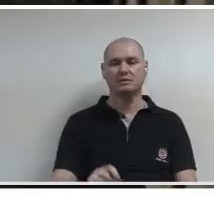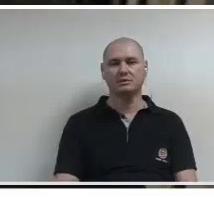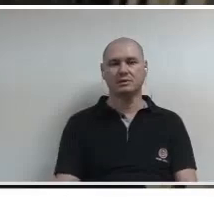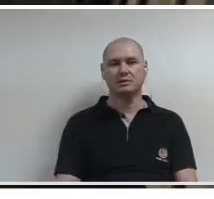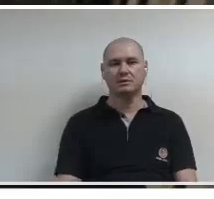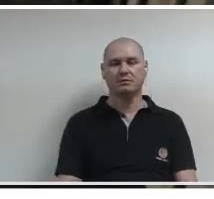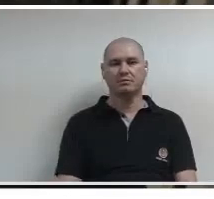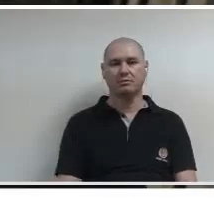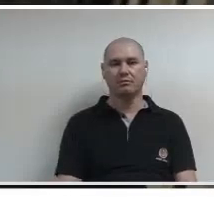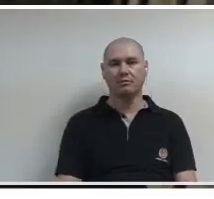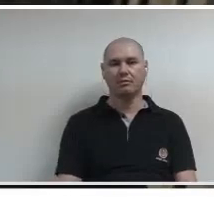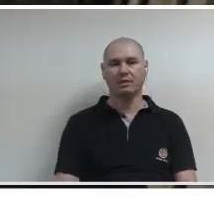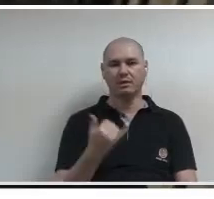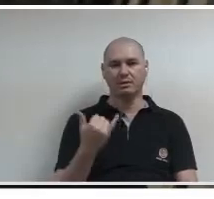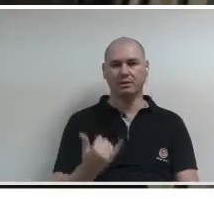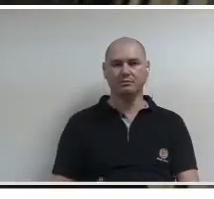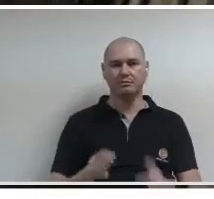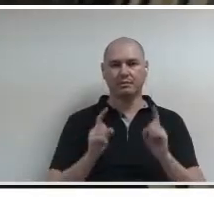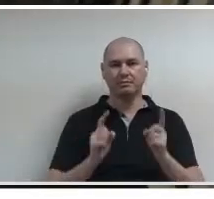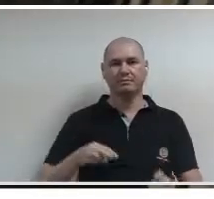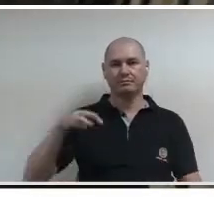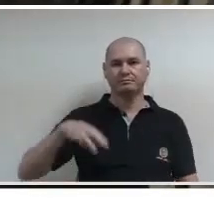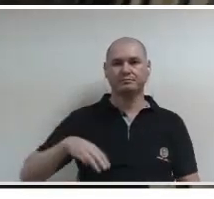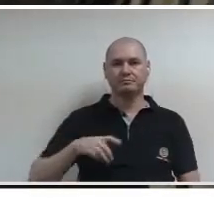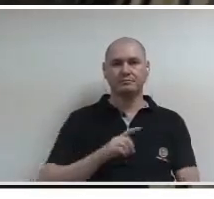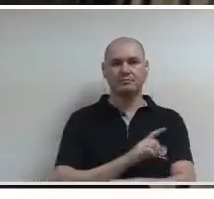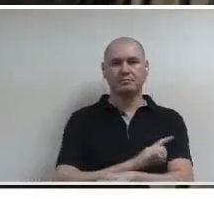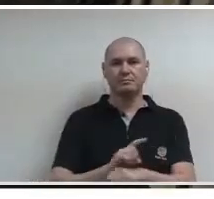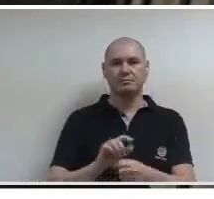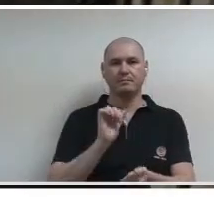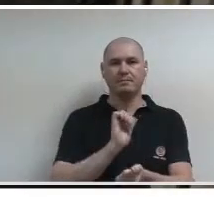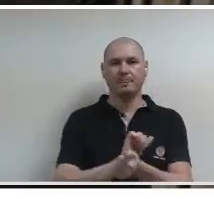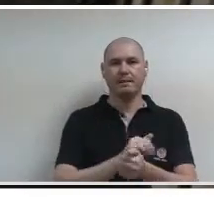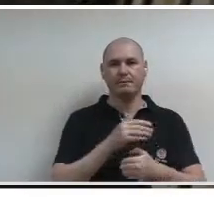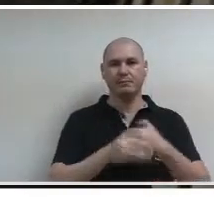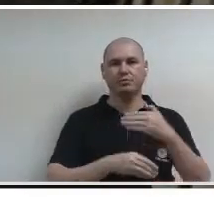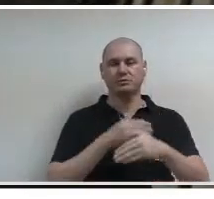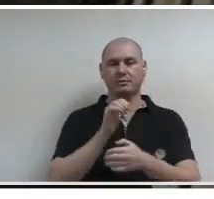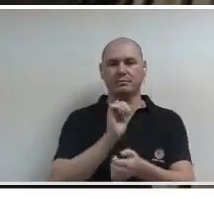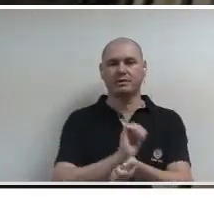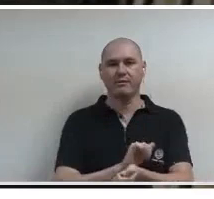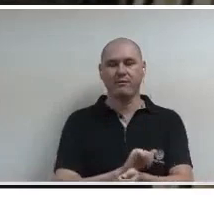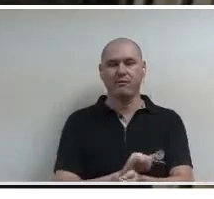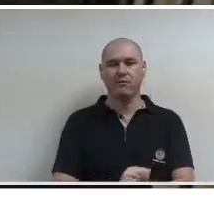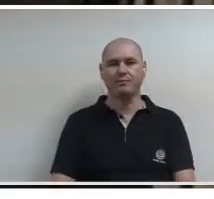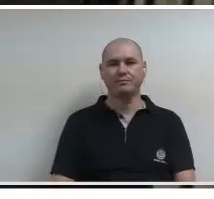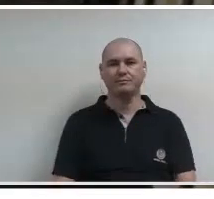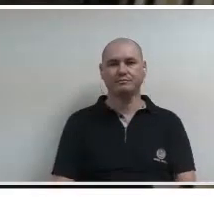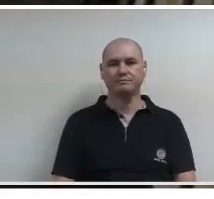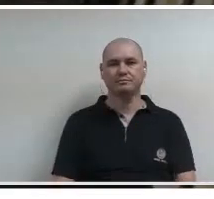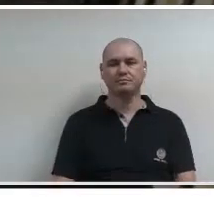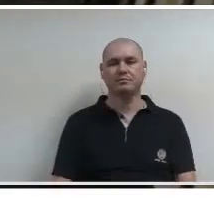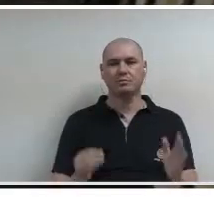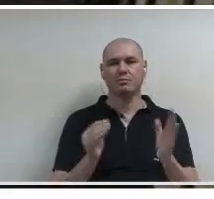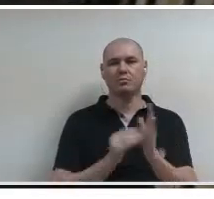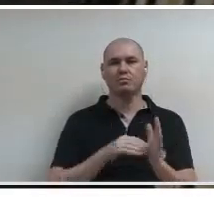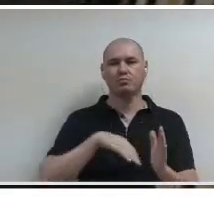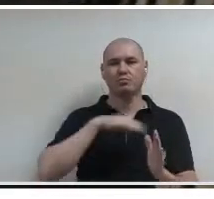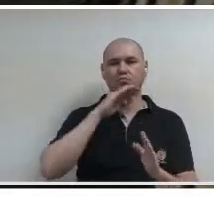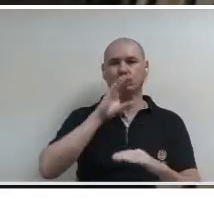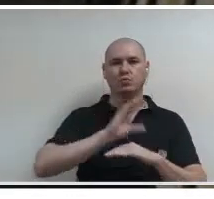Judicial, 2010, vamos a Curiabey. Ahora con maestría, Derecho Penal, Procesal Penal.